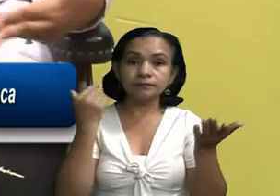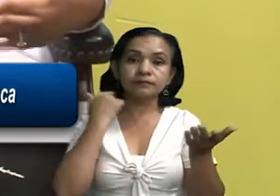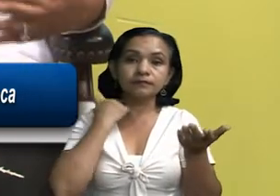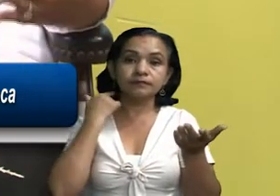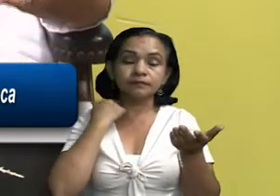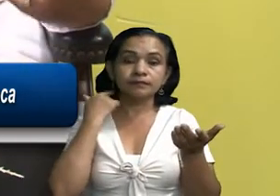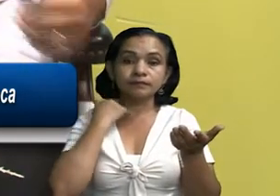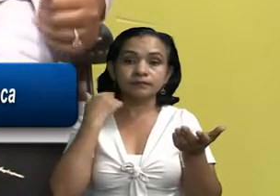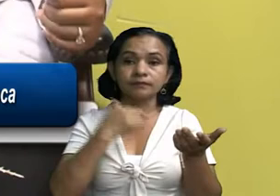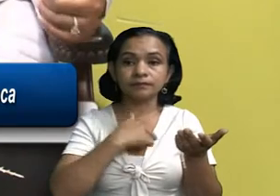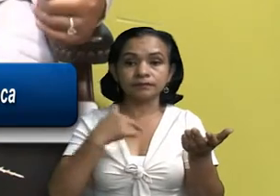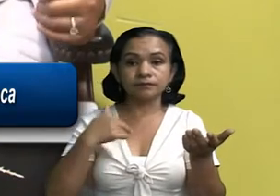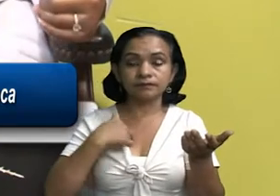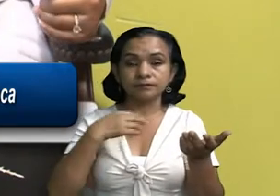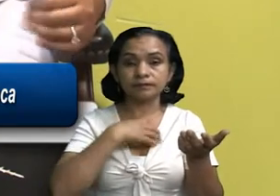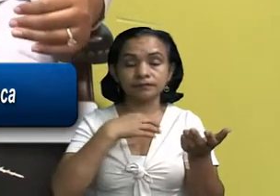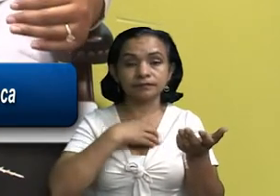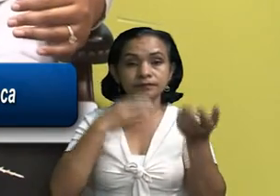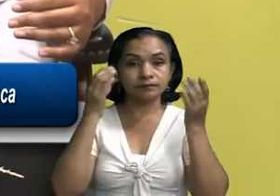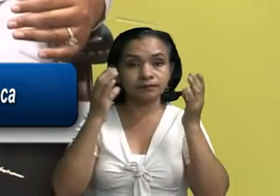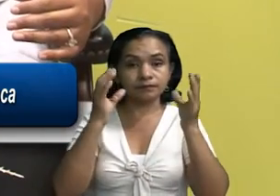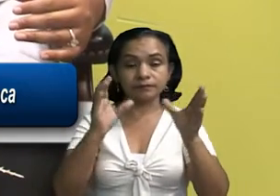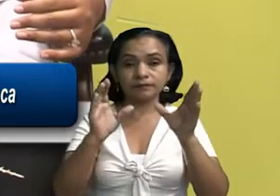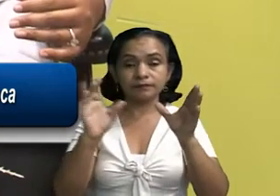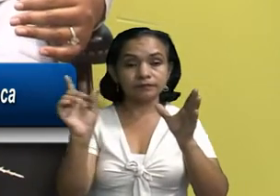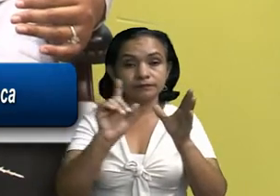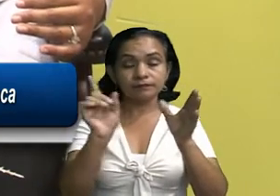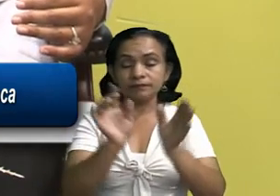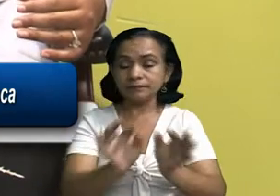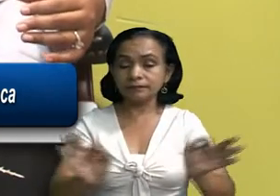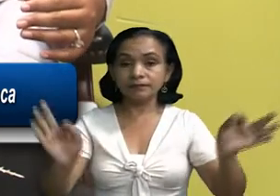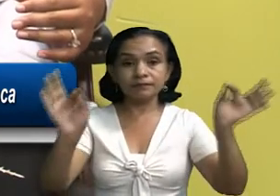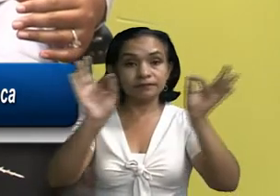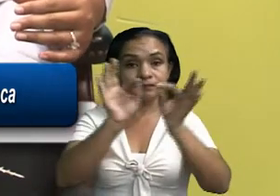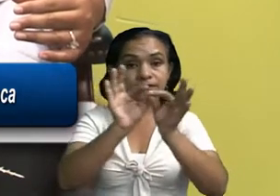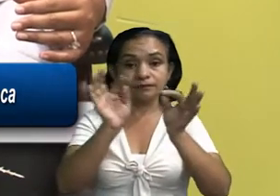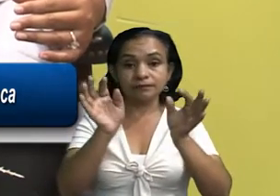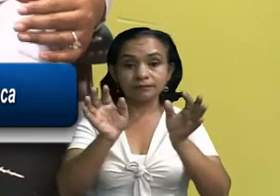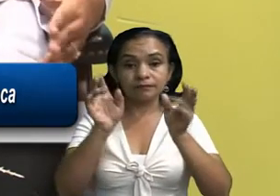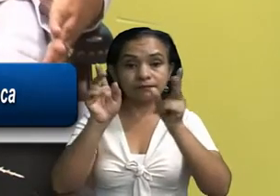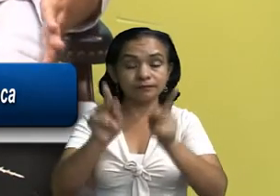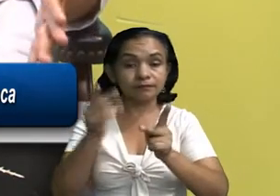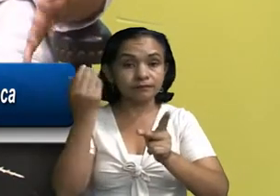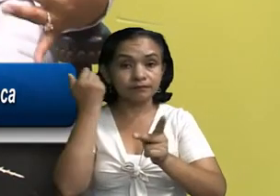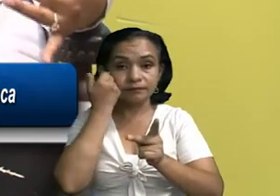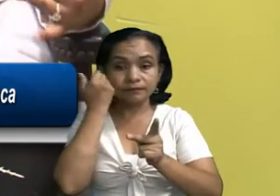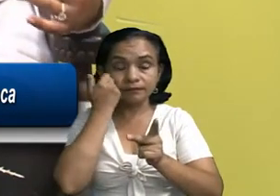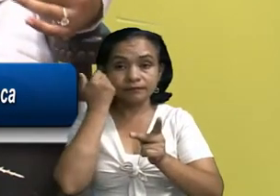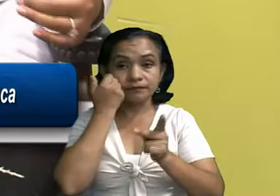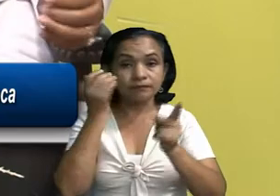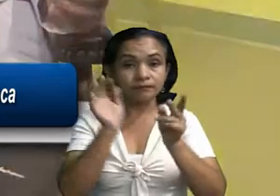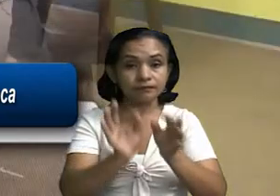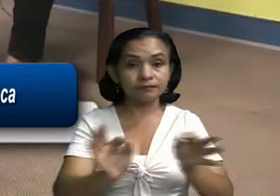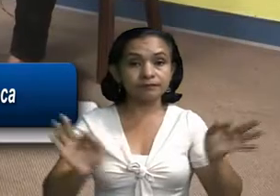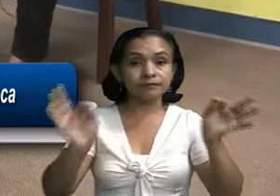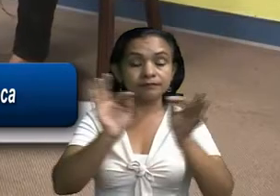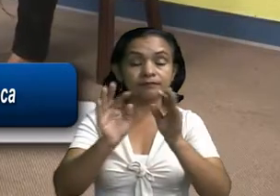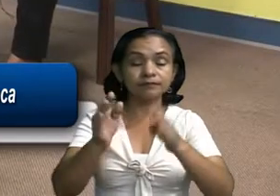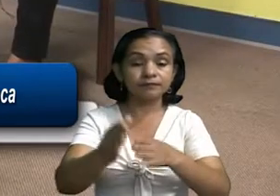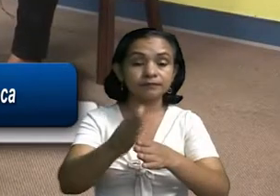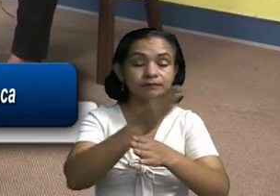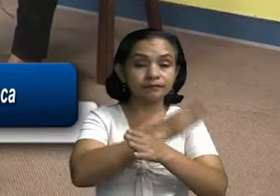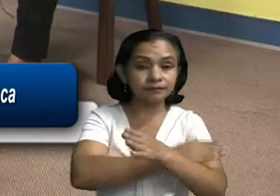pero en nuestra cultura no es lo más importante tratar al paciente solo. Lo más idóneo es